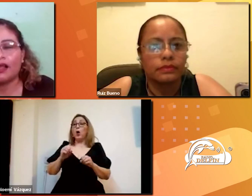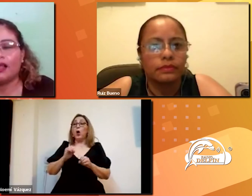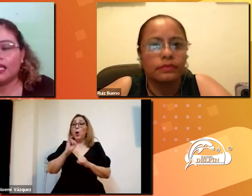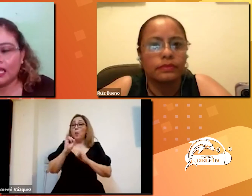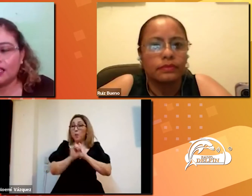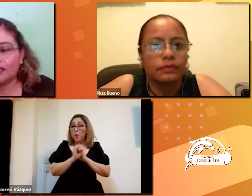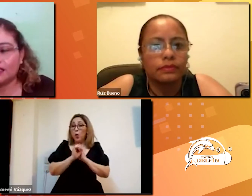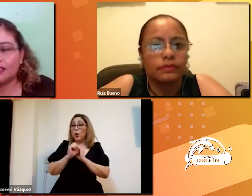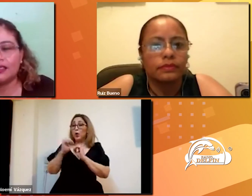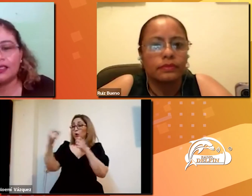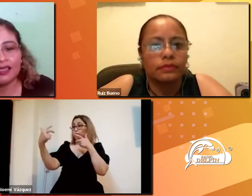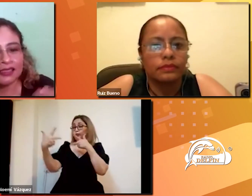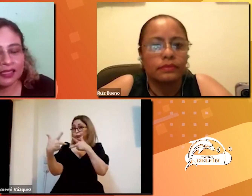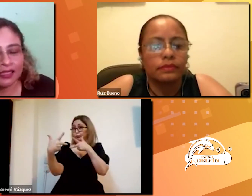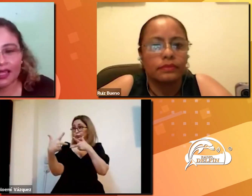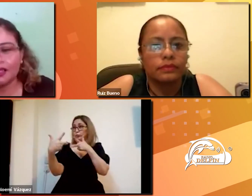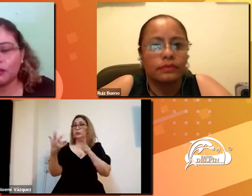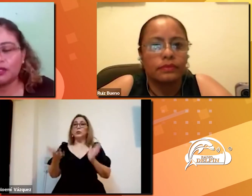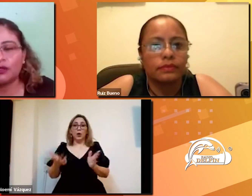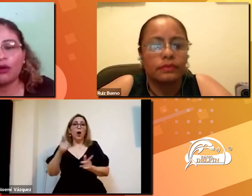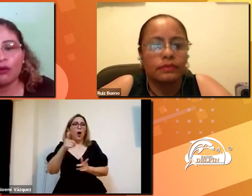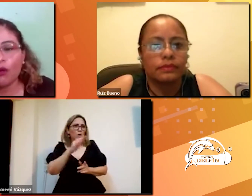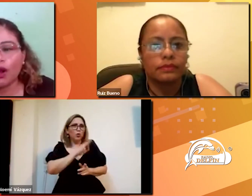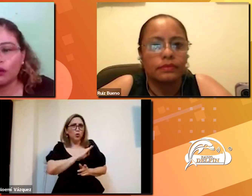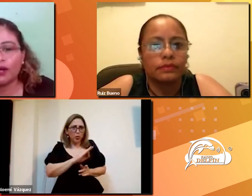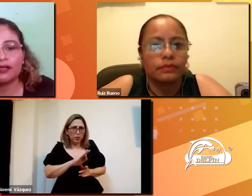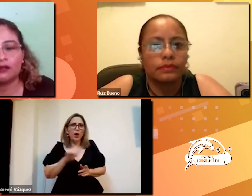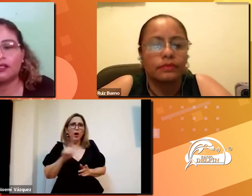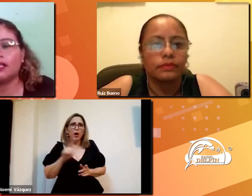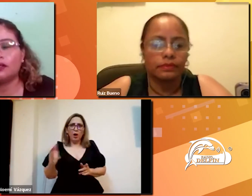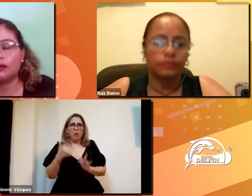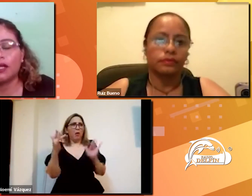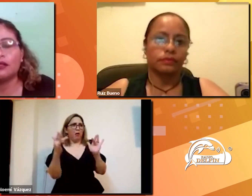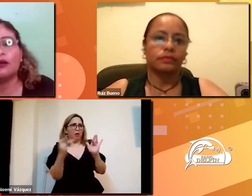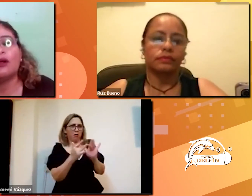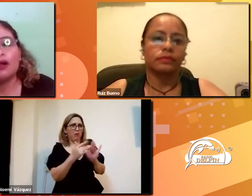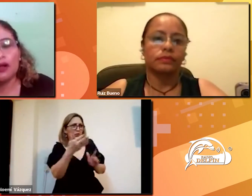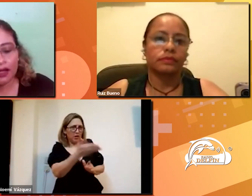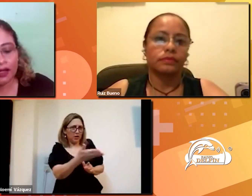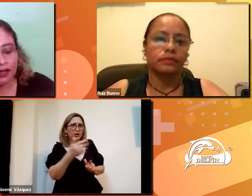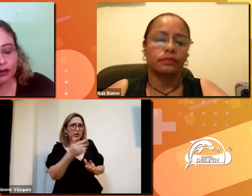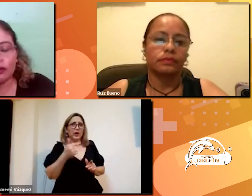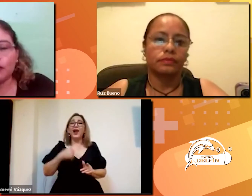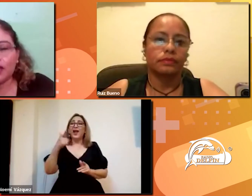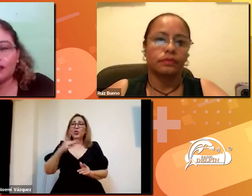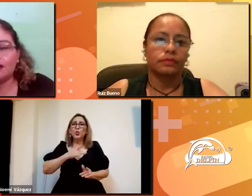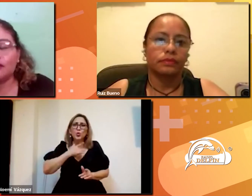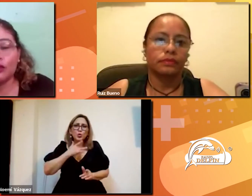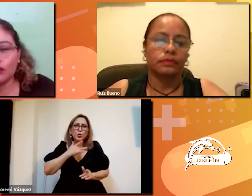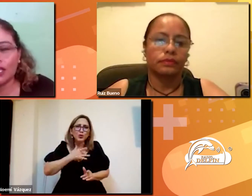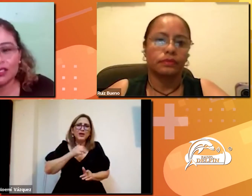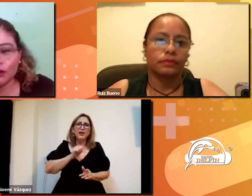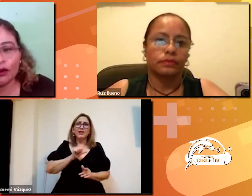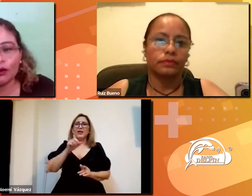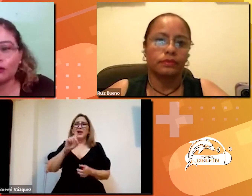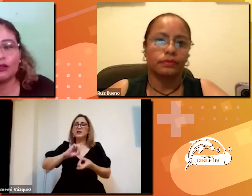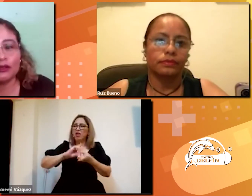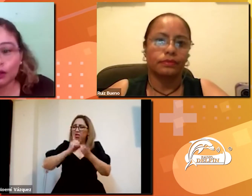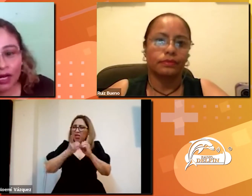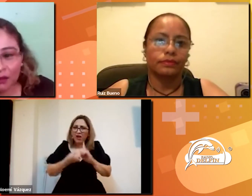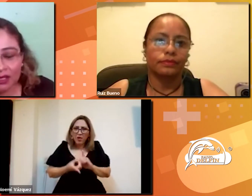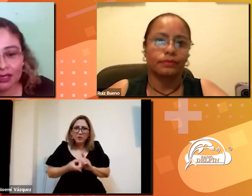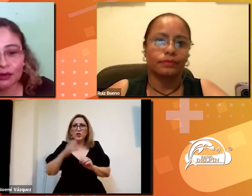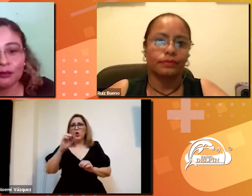psicóloga, si tienen ansiedad, depresión o algo que lo esté detonando. No olviden, el psicólogo